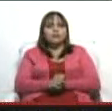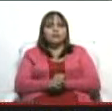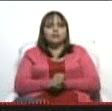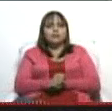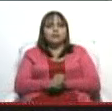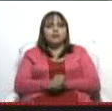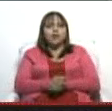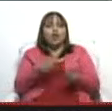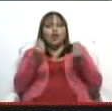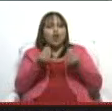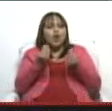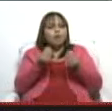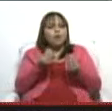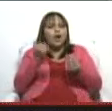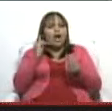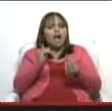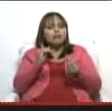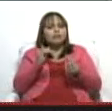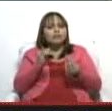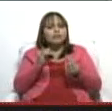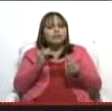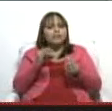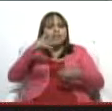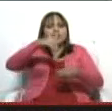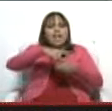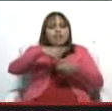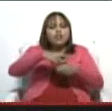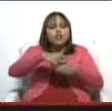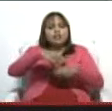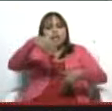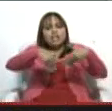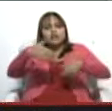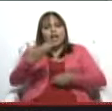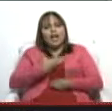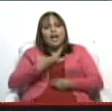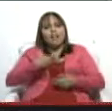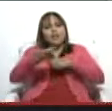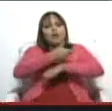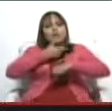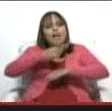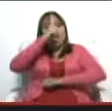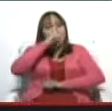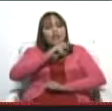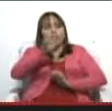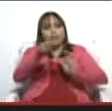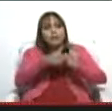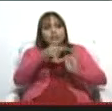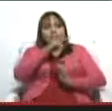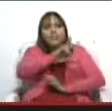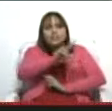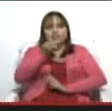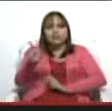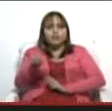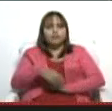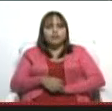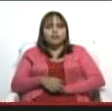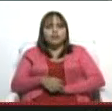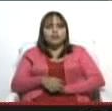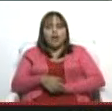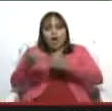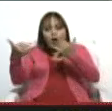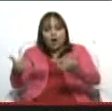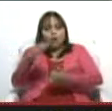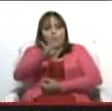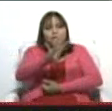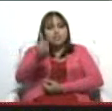las elecciones de alcaldes y gobernadores del año 2021. Las 42 organizaciones con las que estamos reunidas en